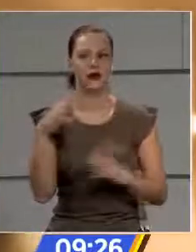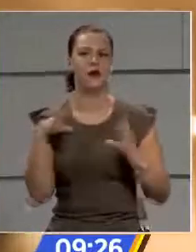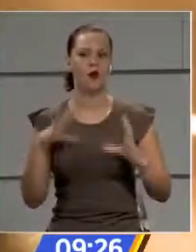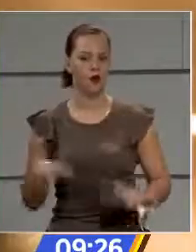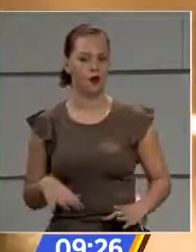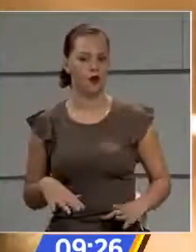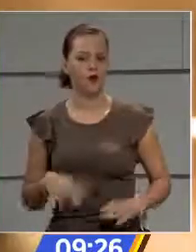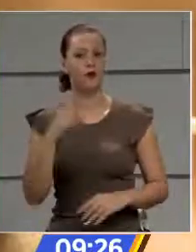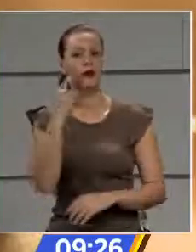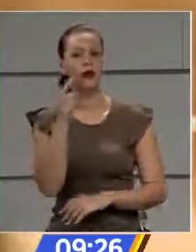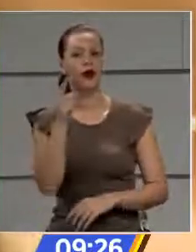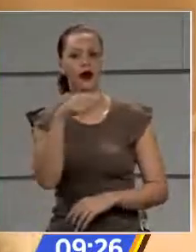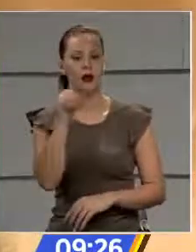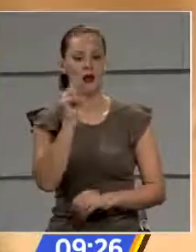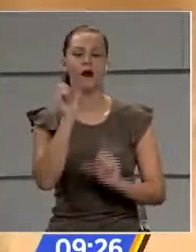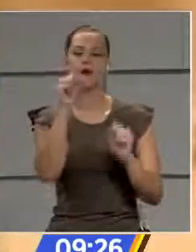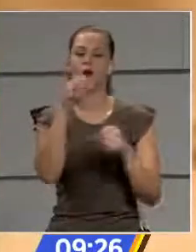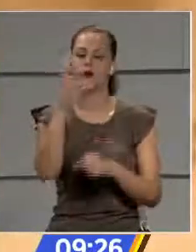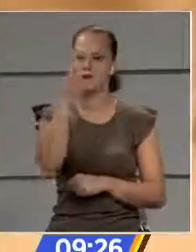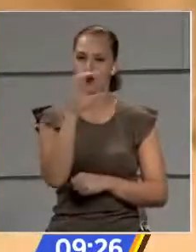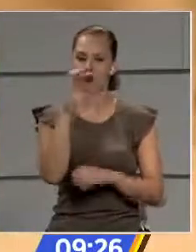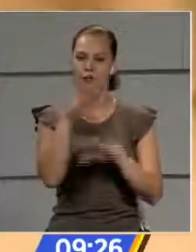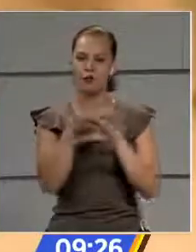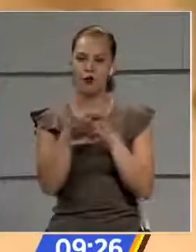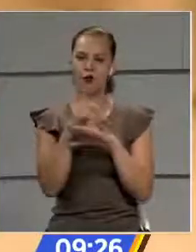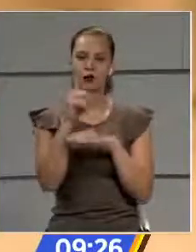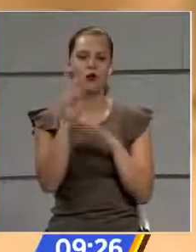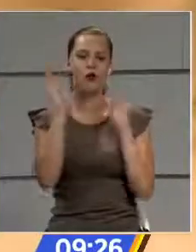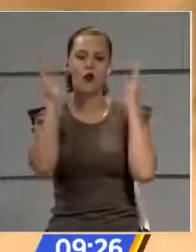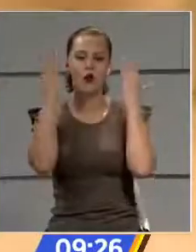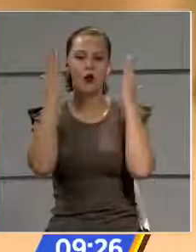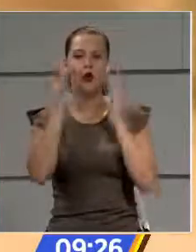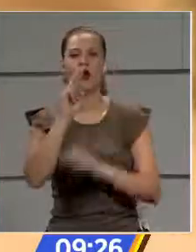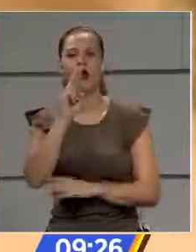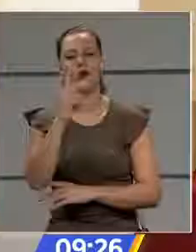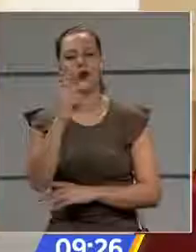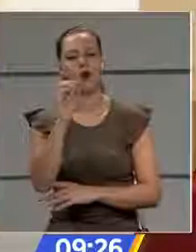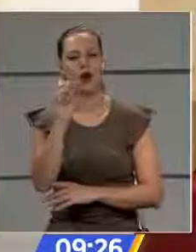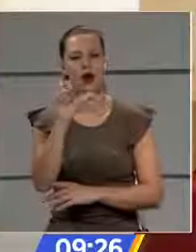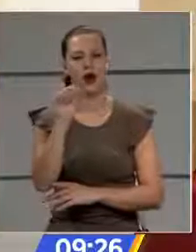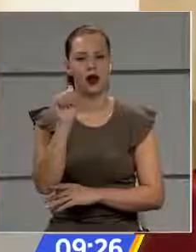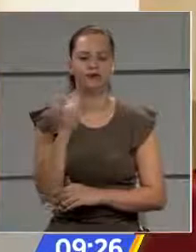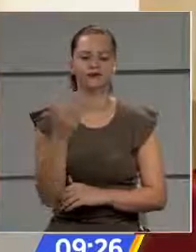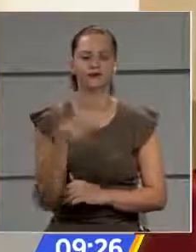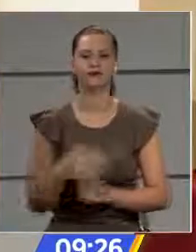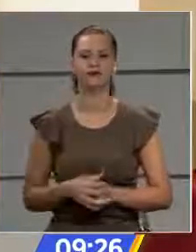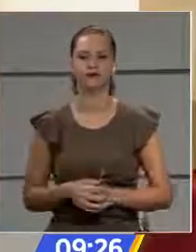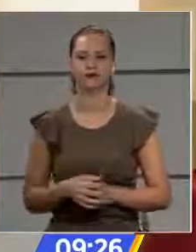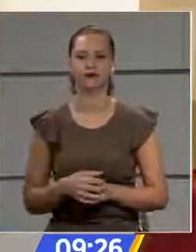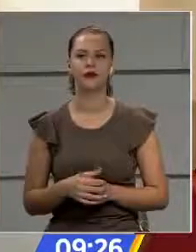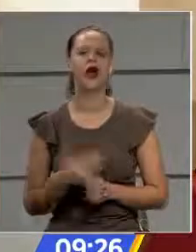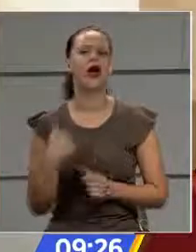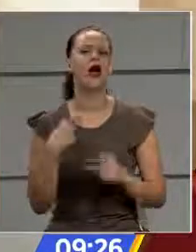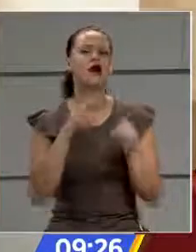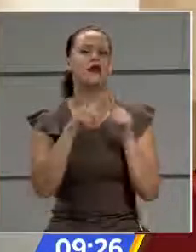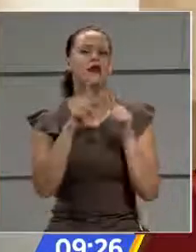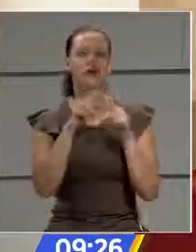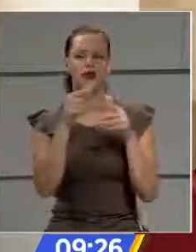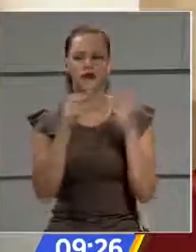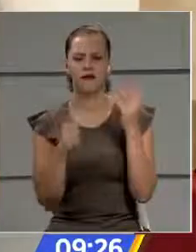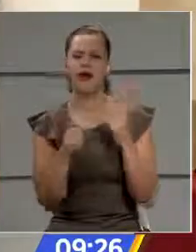que la busquen. Tiene un koala. Y tiene un koala. Hay varios, en realidad.